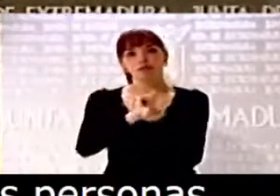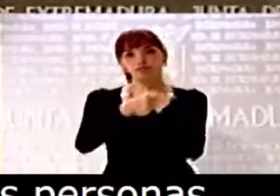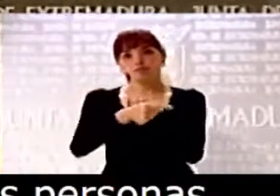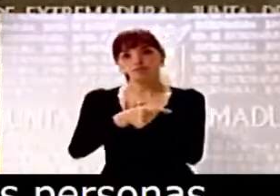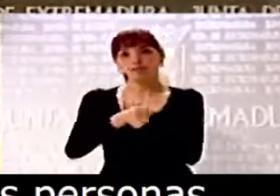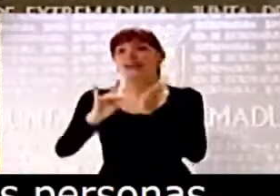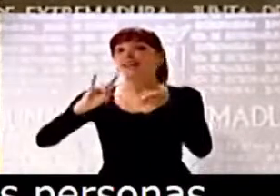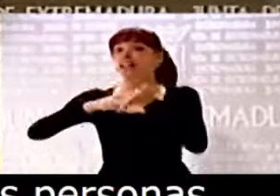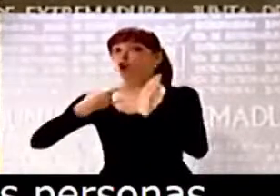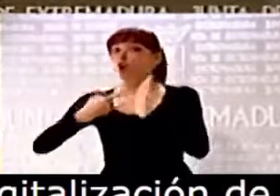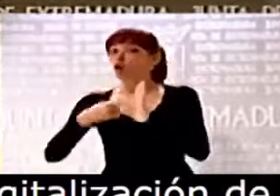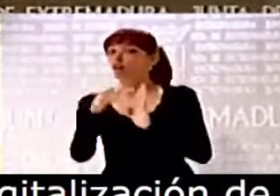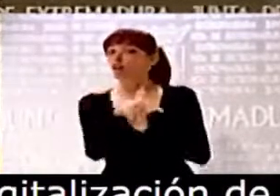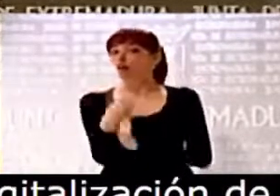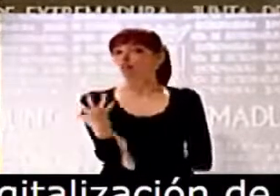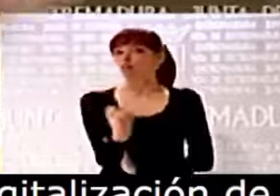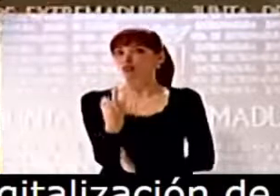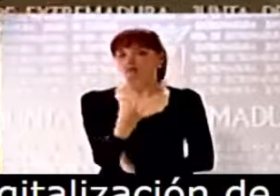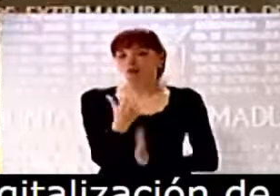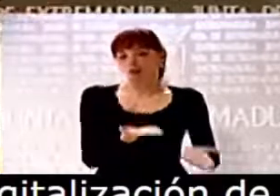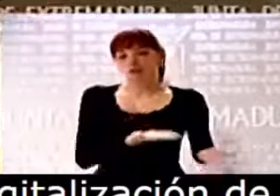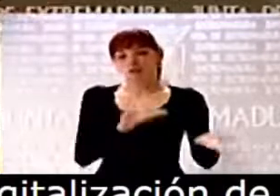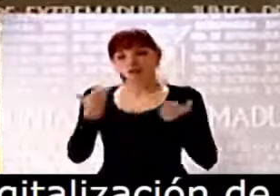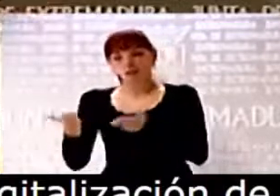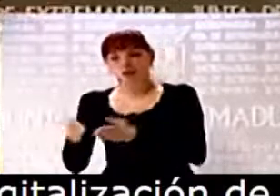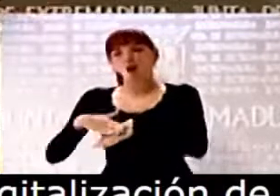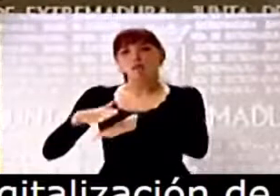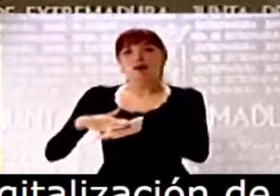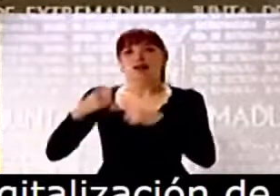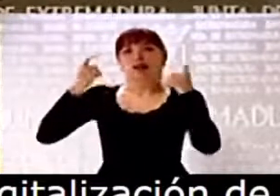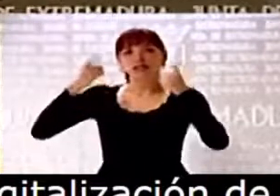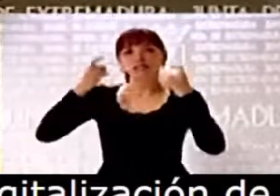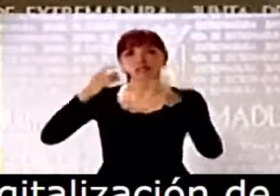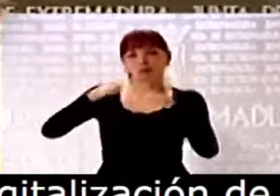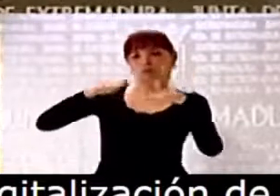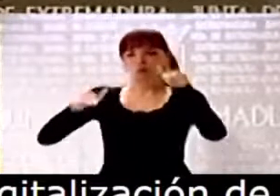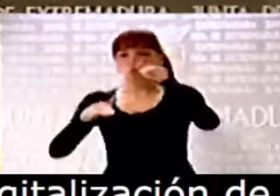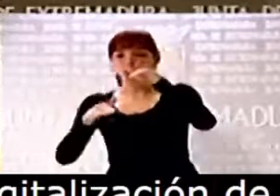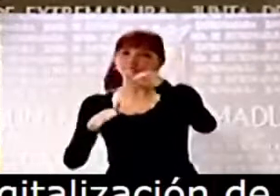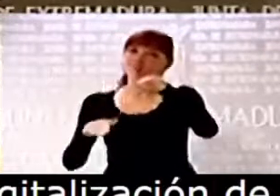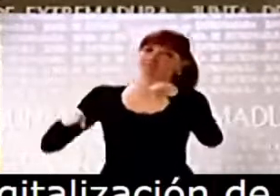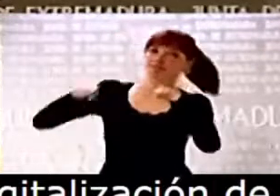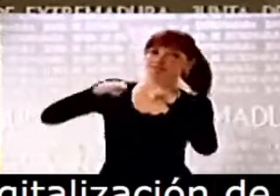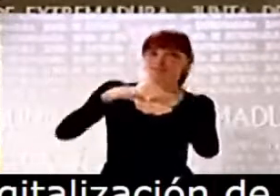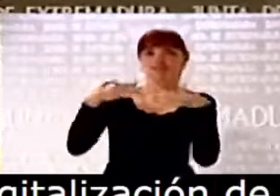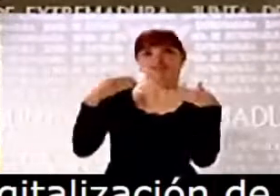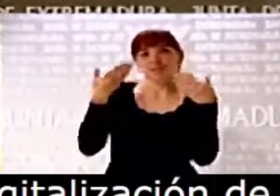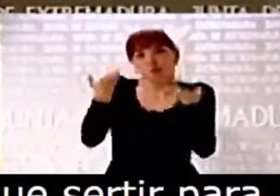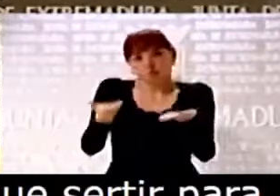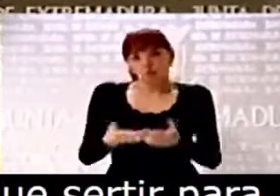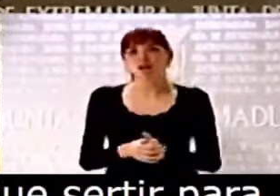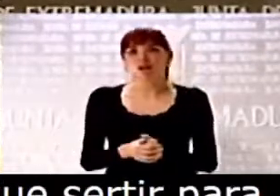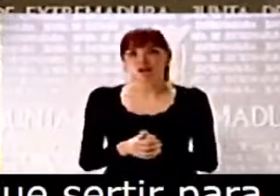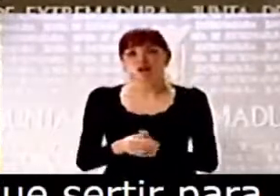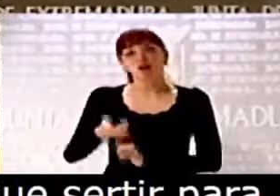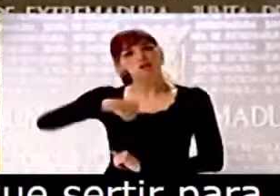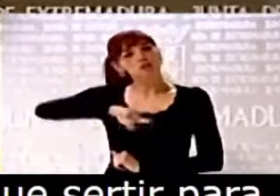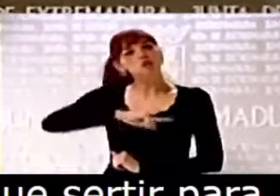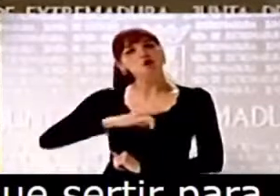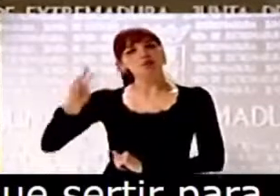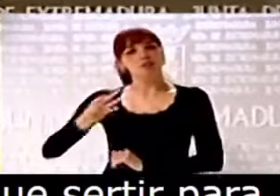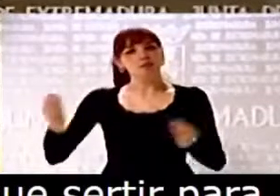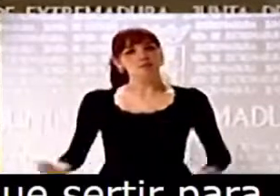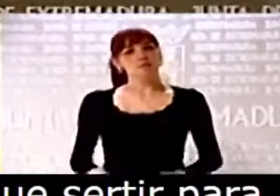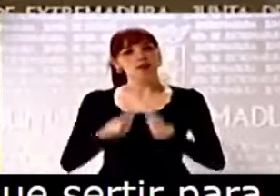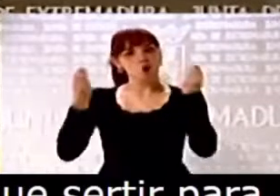La tecnología tiene que servir para cerrar las brechas de desigualdad, no para acrecentarlas. Tenemos que